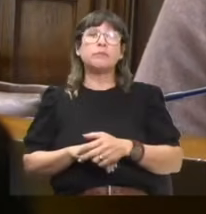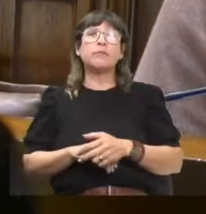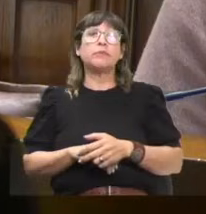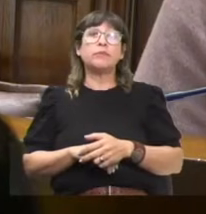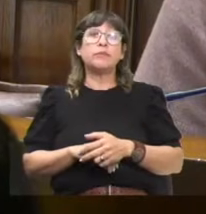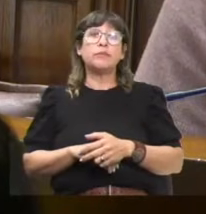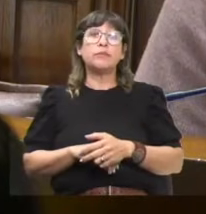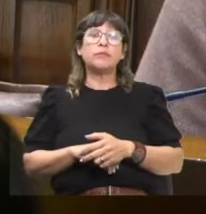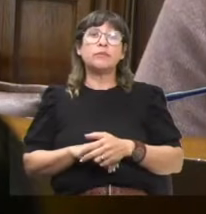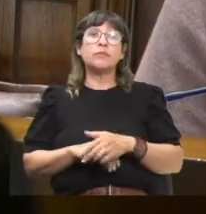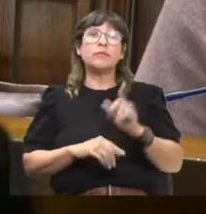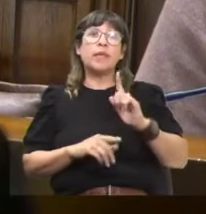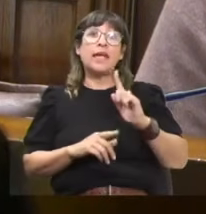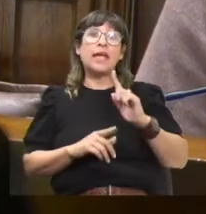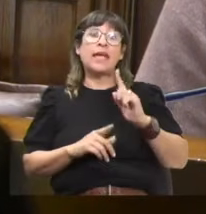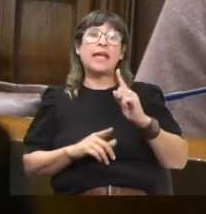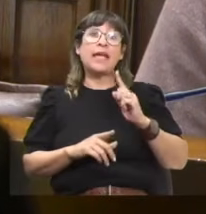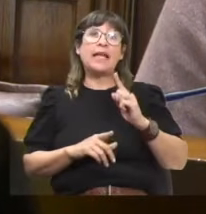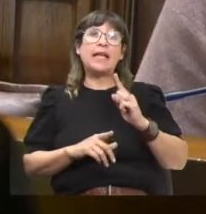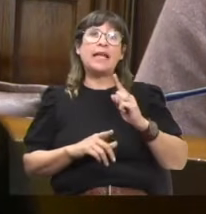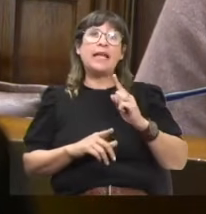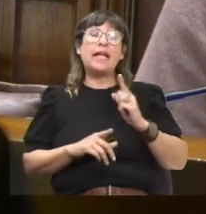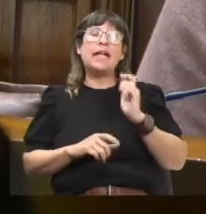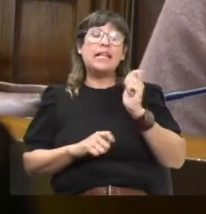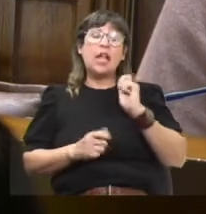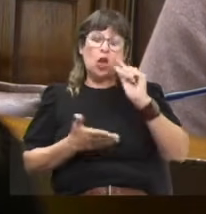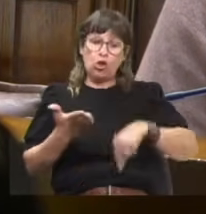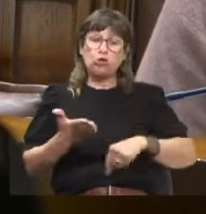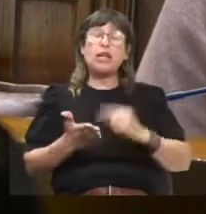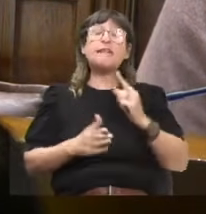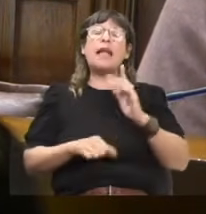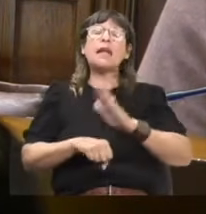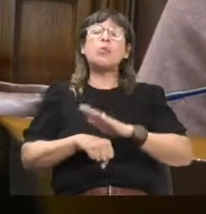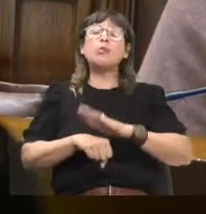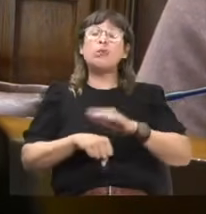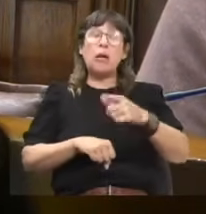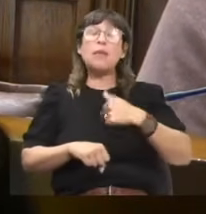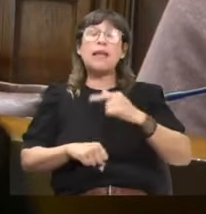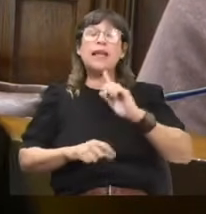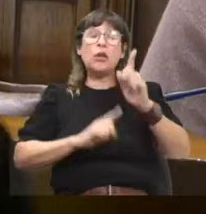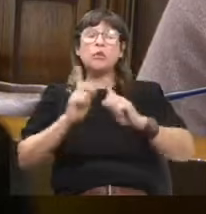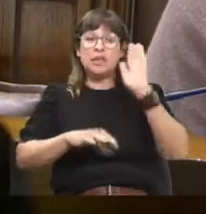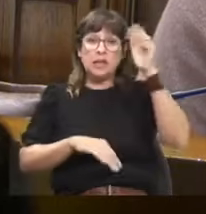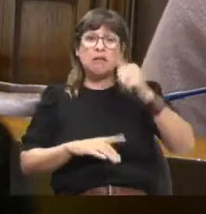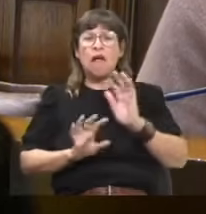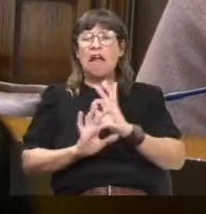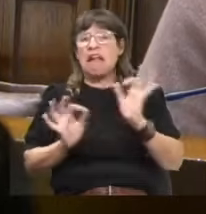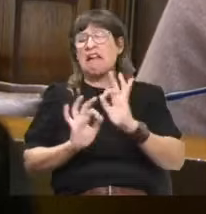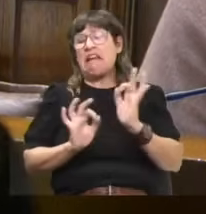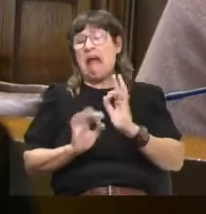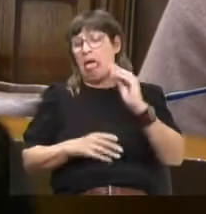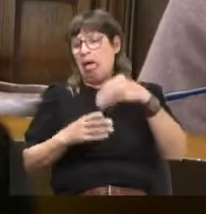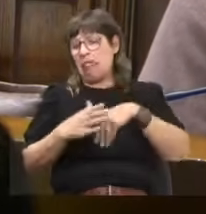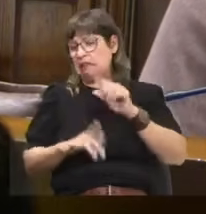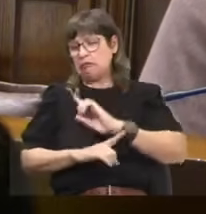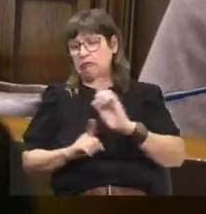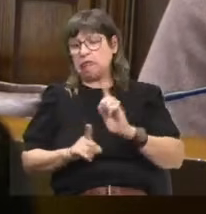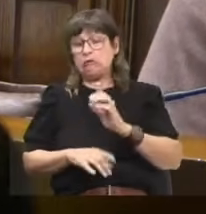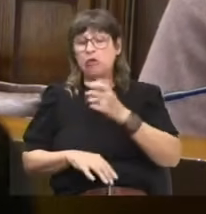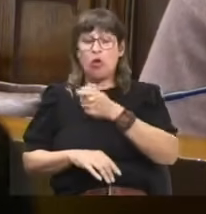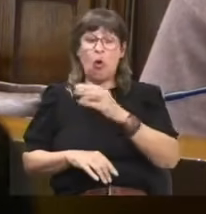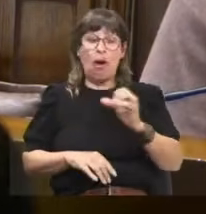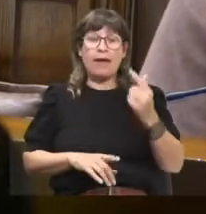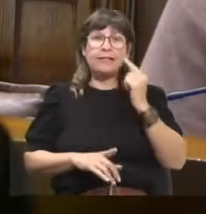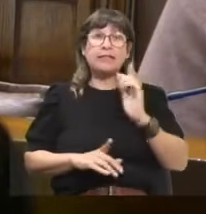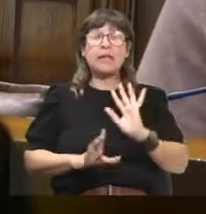El empleador es la Universidad de la República. Nada tiene que ver ACE más allá del lugar físico donde se desarrolla